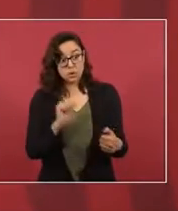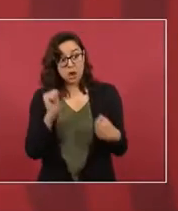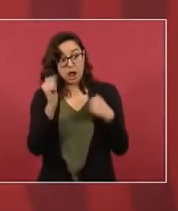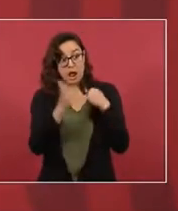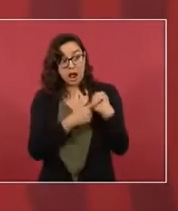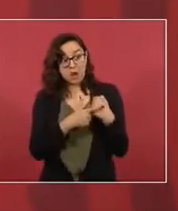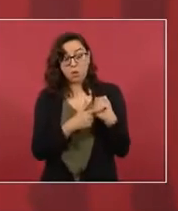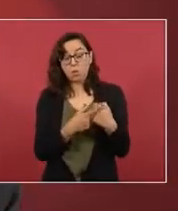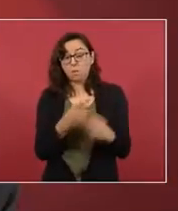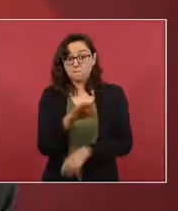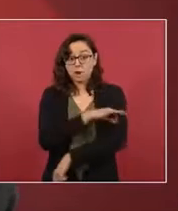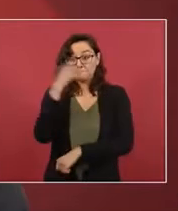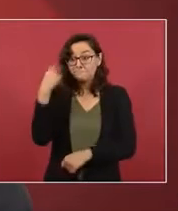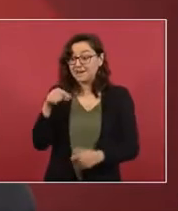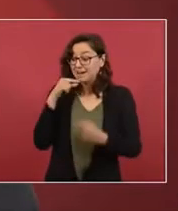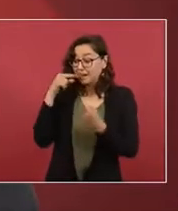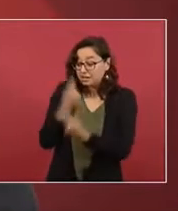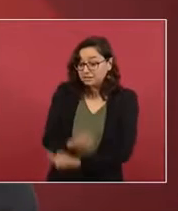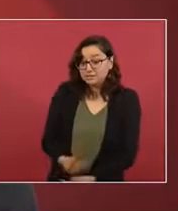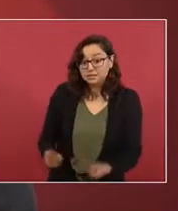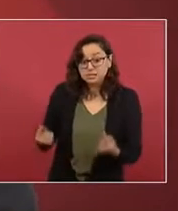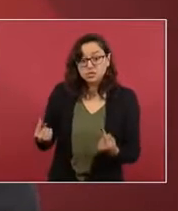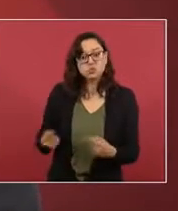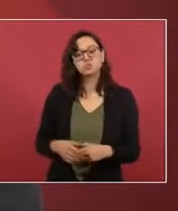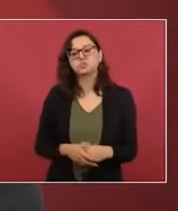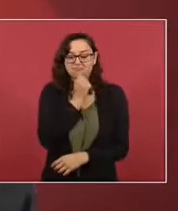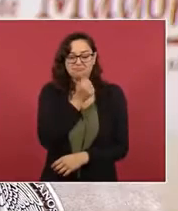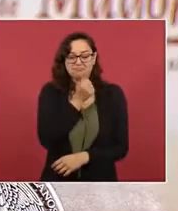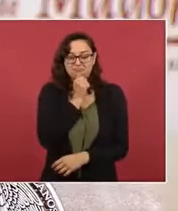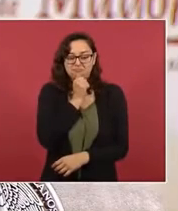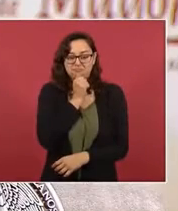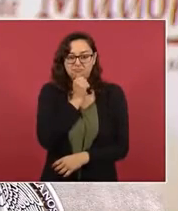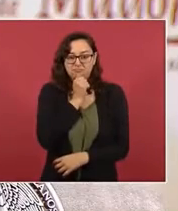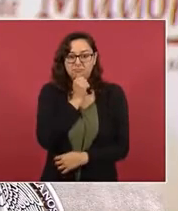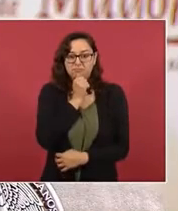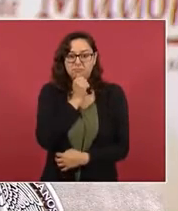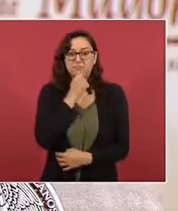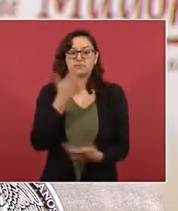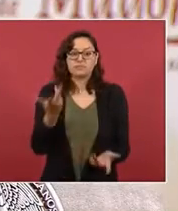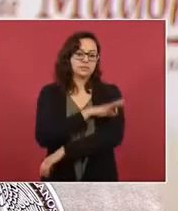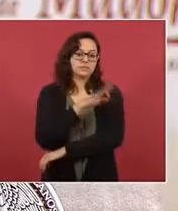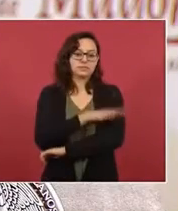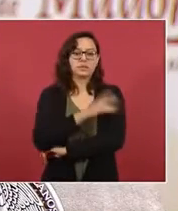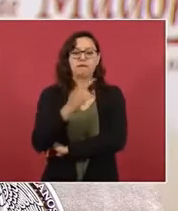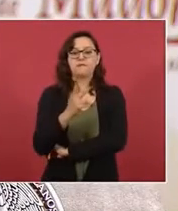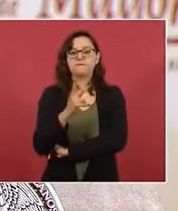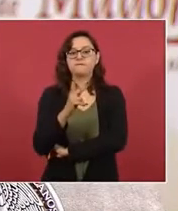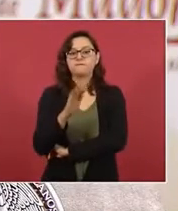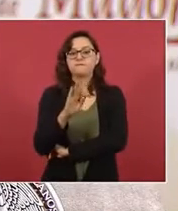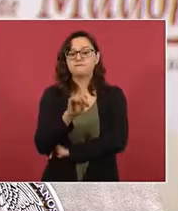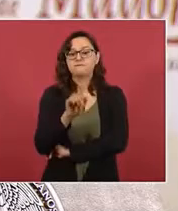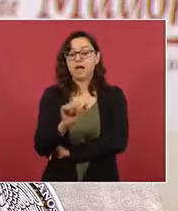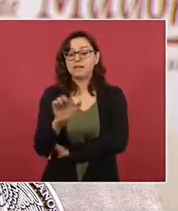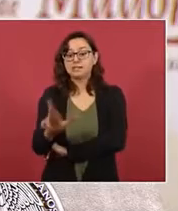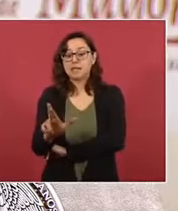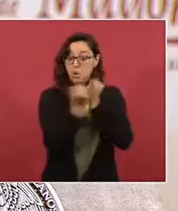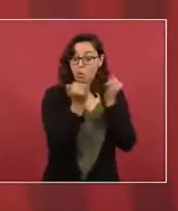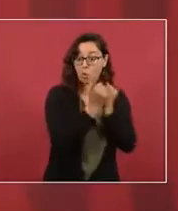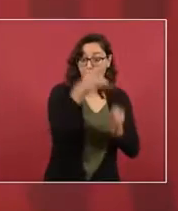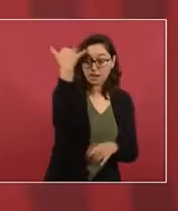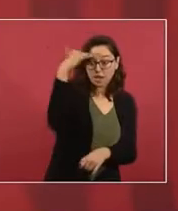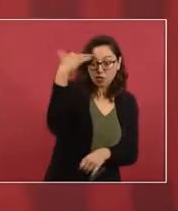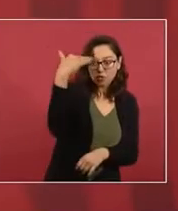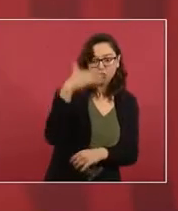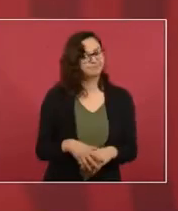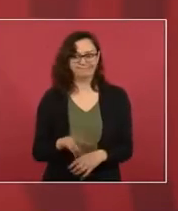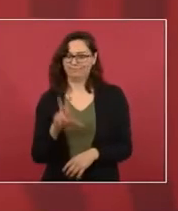vacuna específica que se necesita para 5 a 11 años. Es una vacuna de Pfizer, pero en otra formulación, en otro